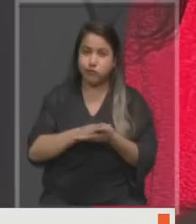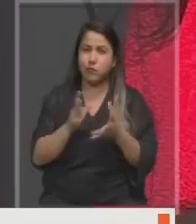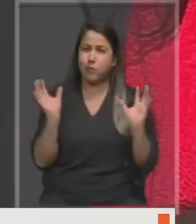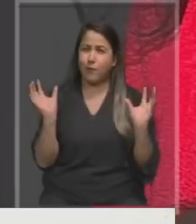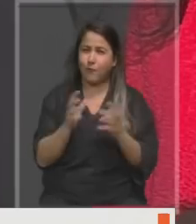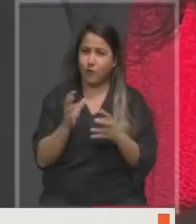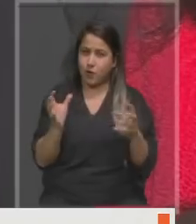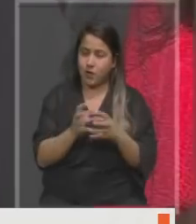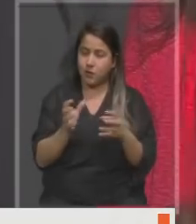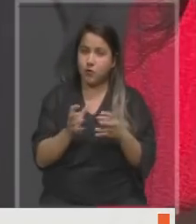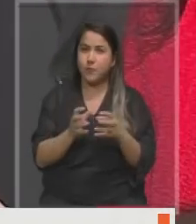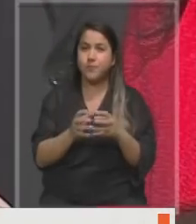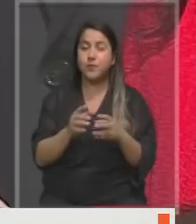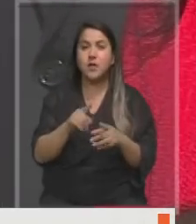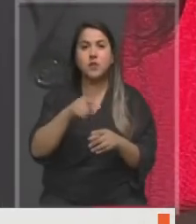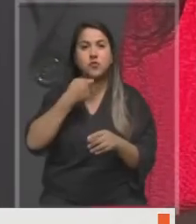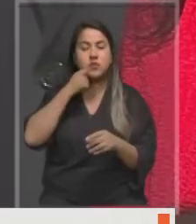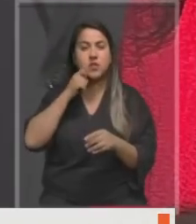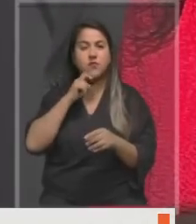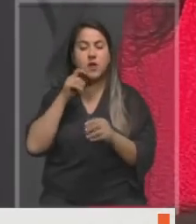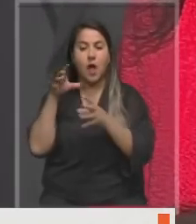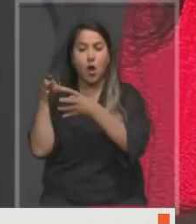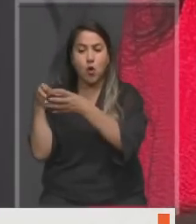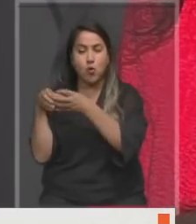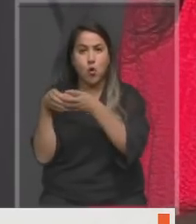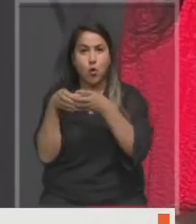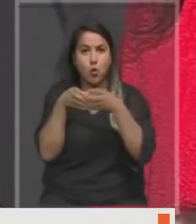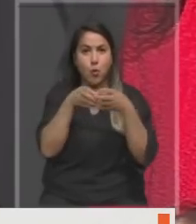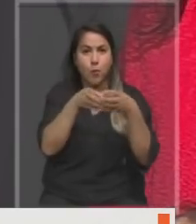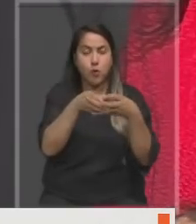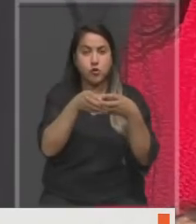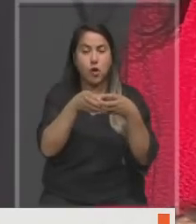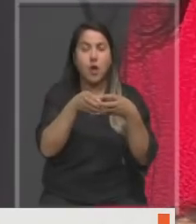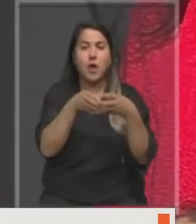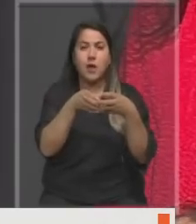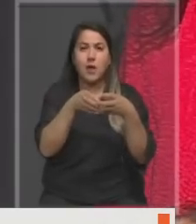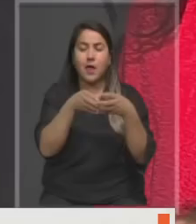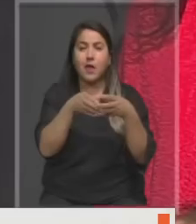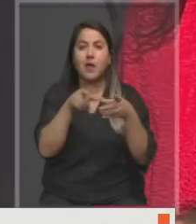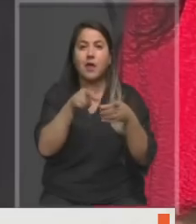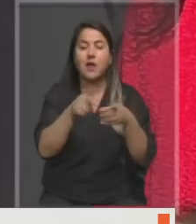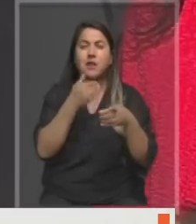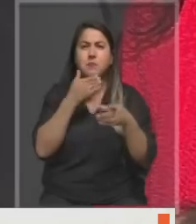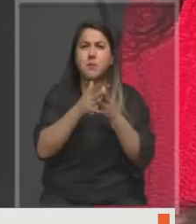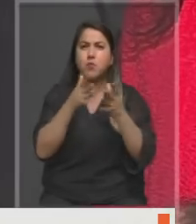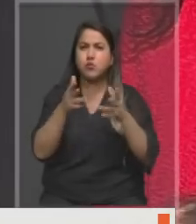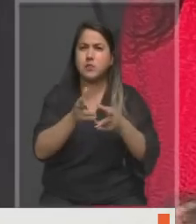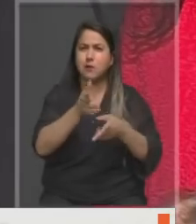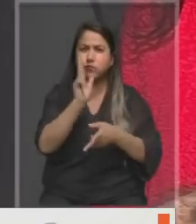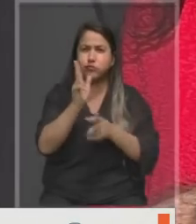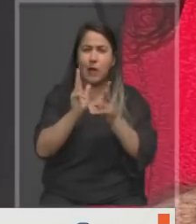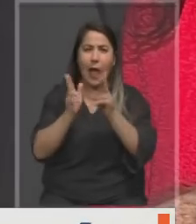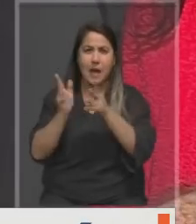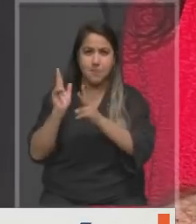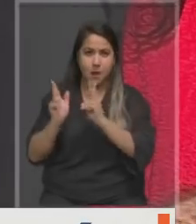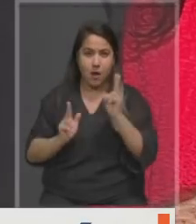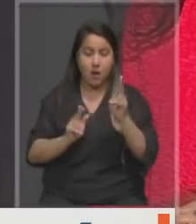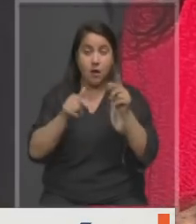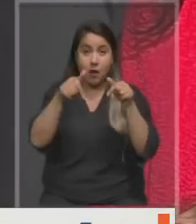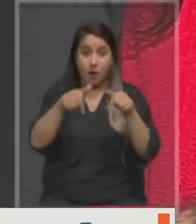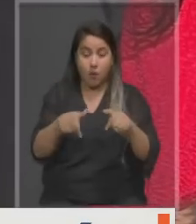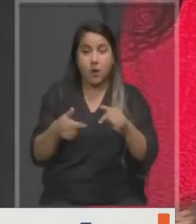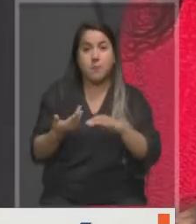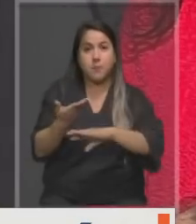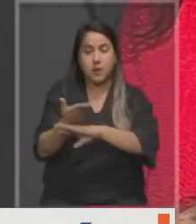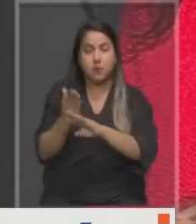habla de una fuerte presencia de bandas criminales en nuestra comuna y una fuerte presencia de armas por lo tanto hoy día requerimos el apoyo